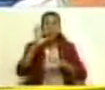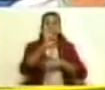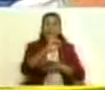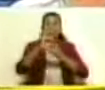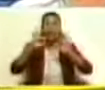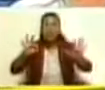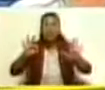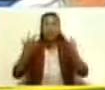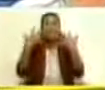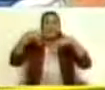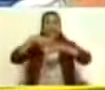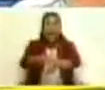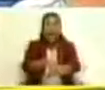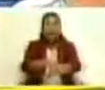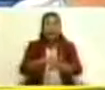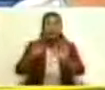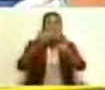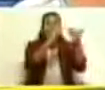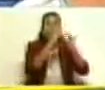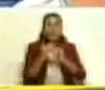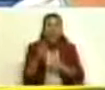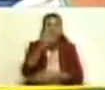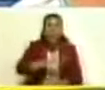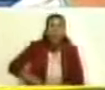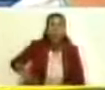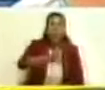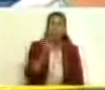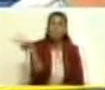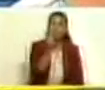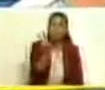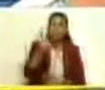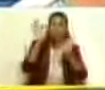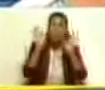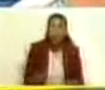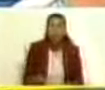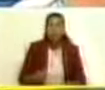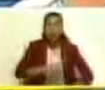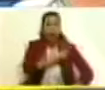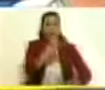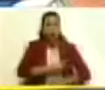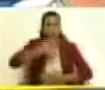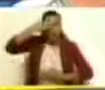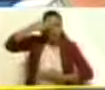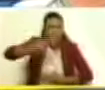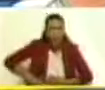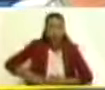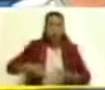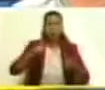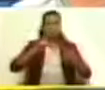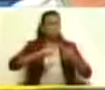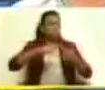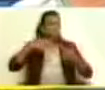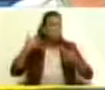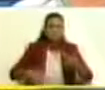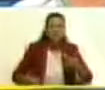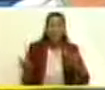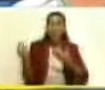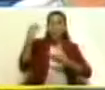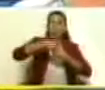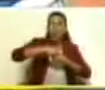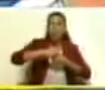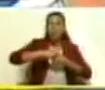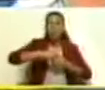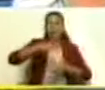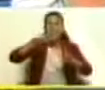1.153.538 integrantes de las comunidades organizadas, la Fuerza Armada Nacional Bolivariana, incluyendo a